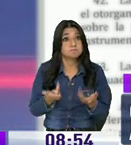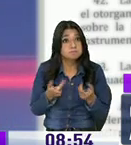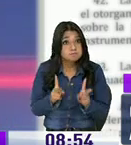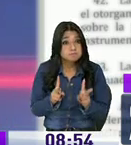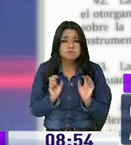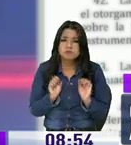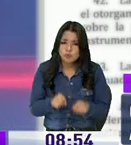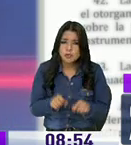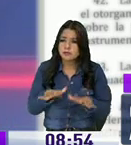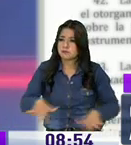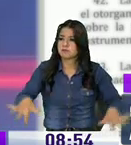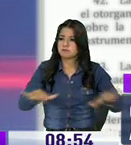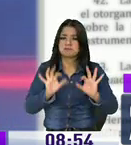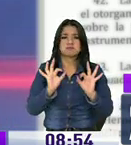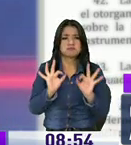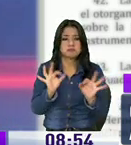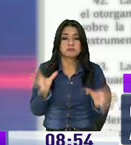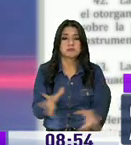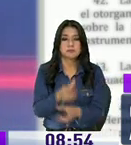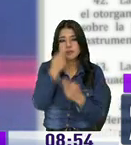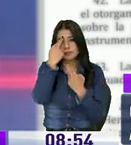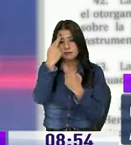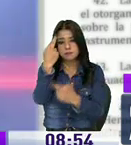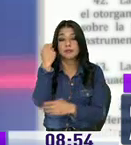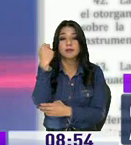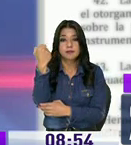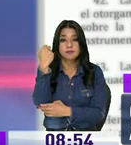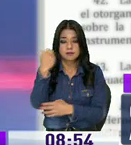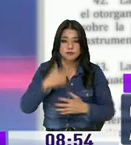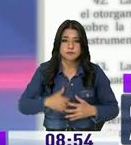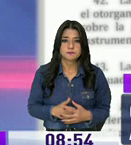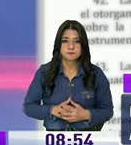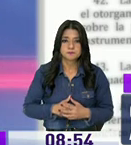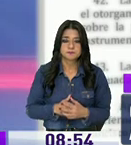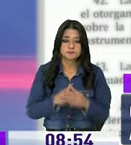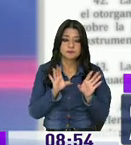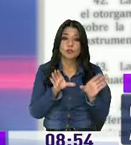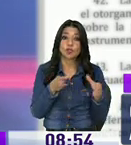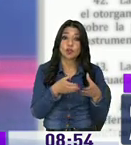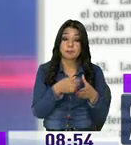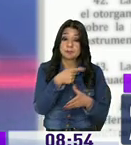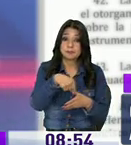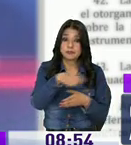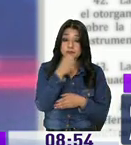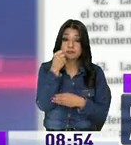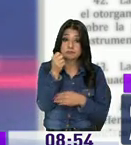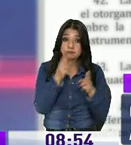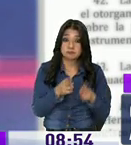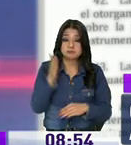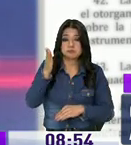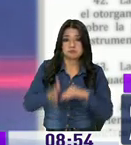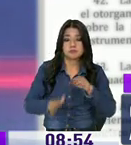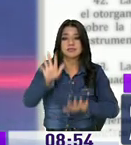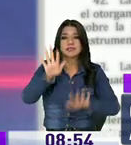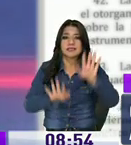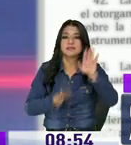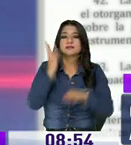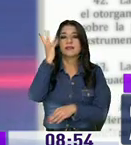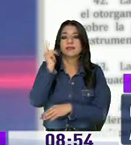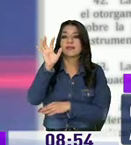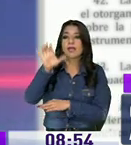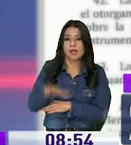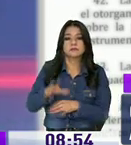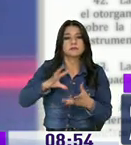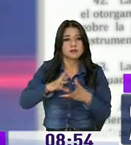crear las condiciones que aseguren y respeten sus derechos. La comisión de la CIDH da un plazo de 15 días al Estado para